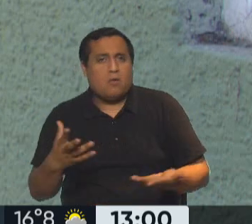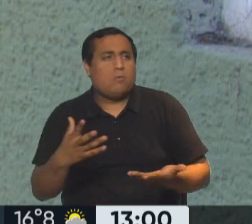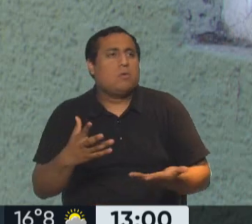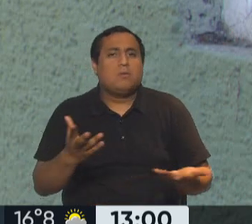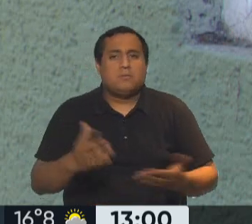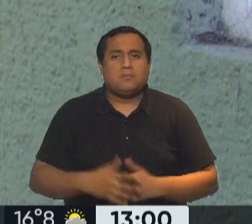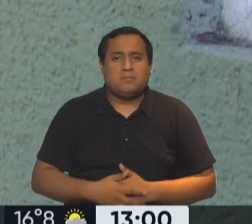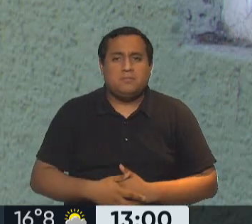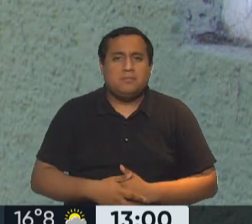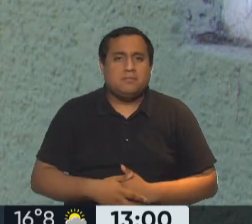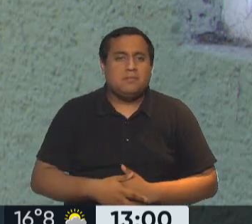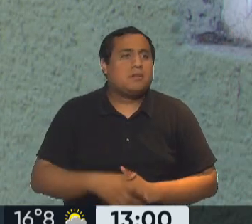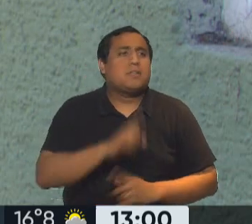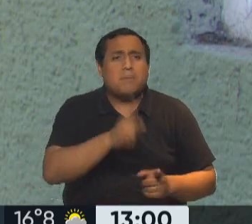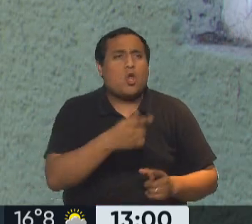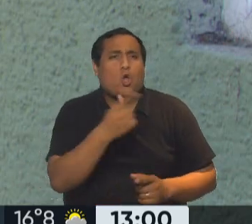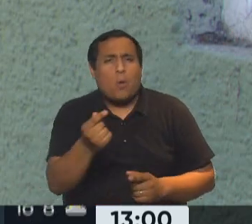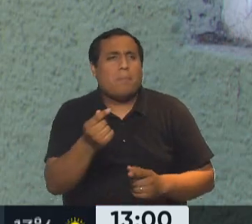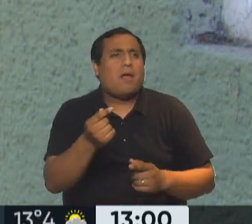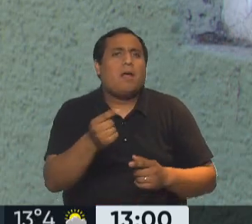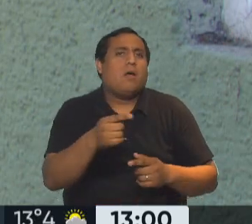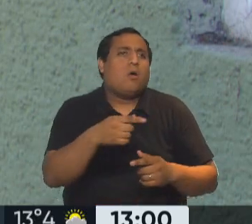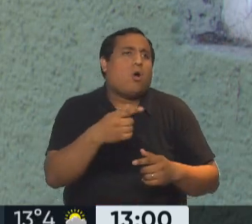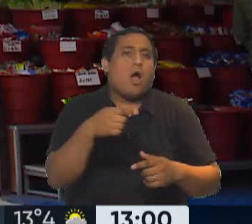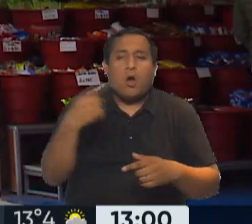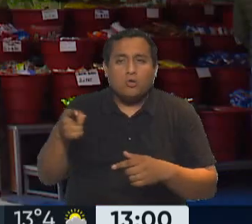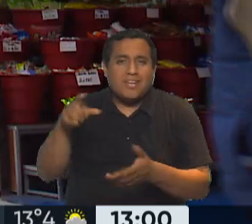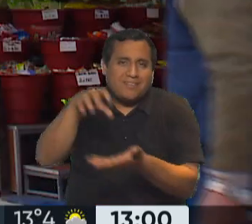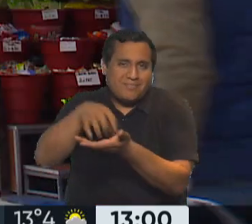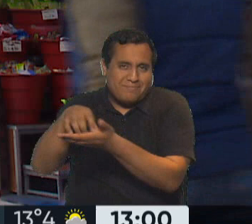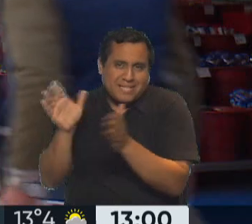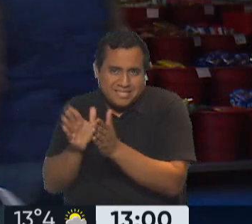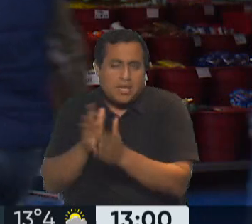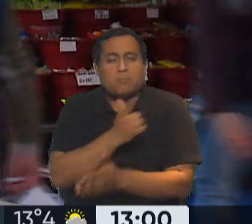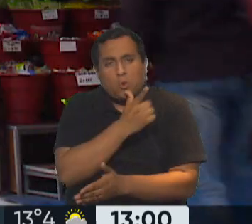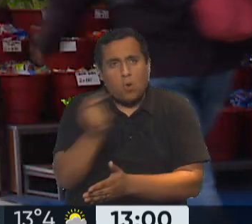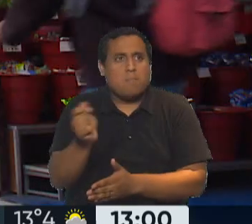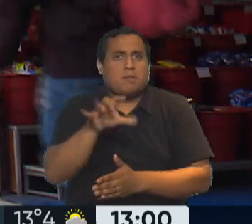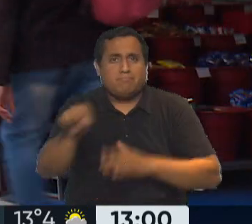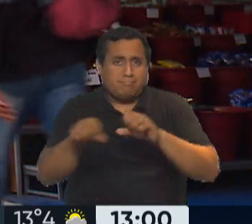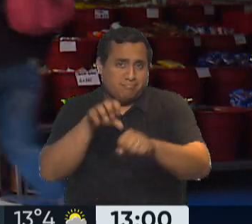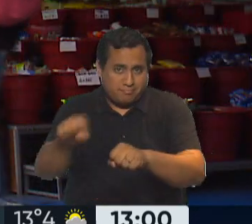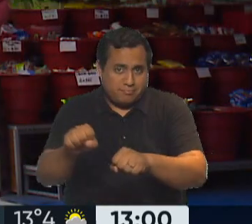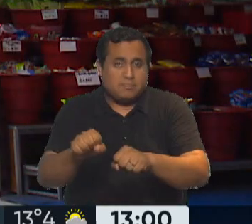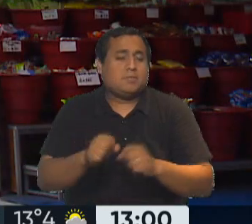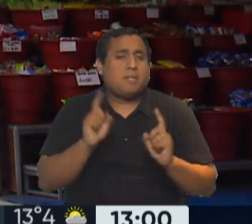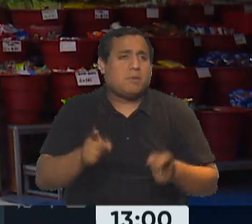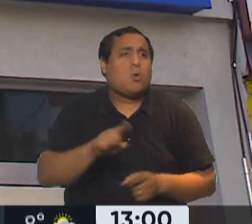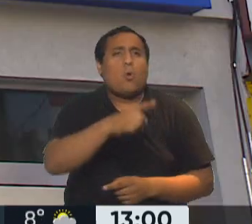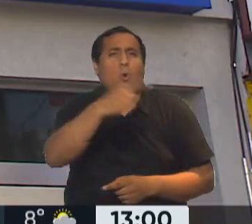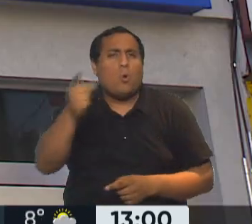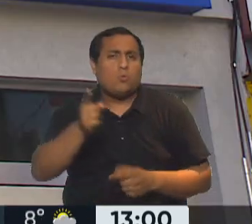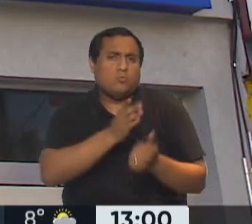se compran entre ellas, las prepagas grandes compran las prepagas chicas, y por otro lado entraron en otros